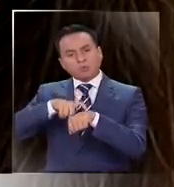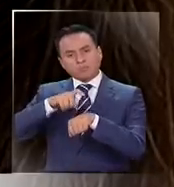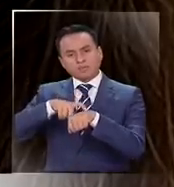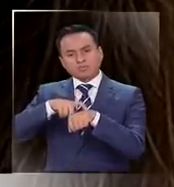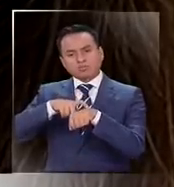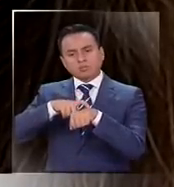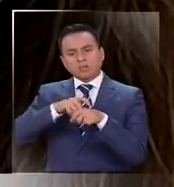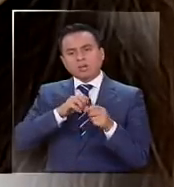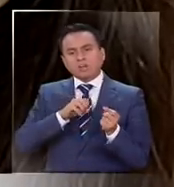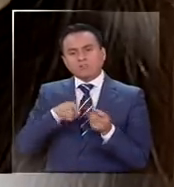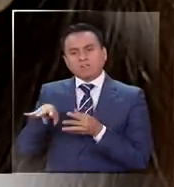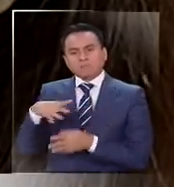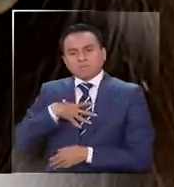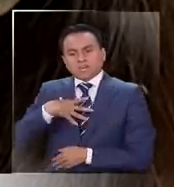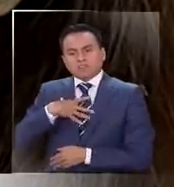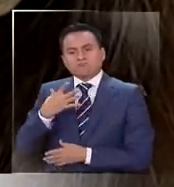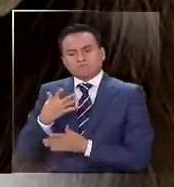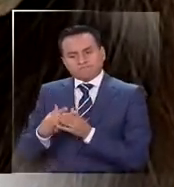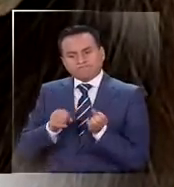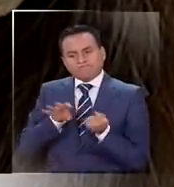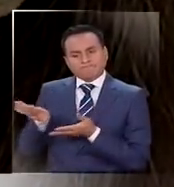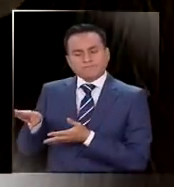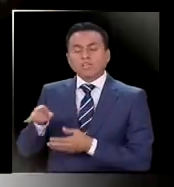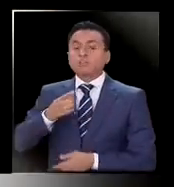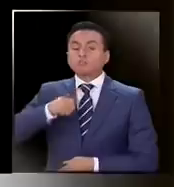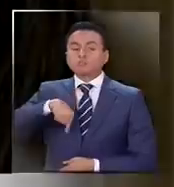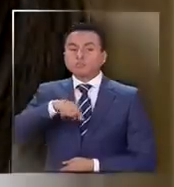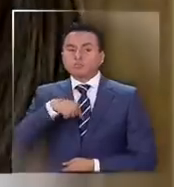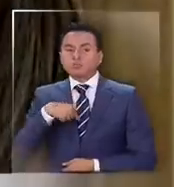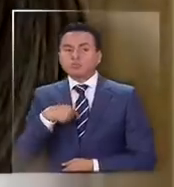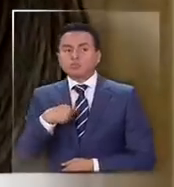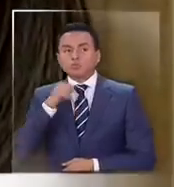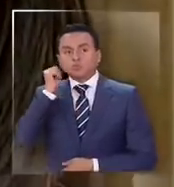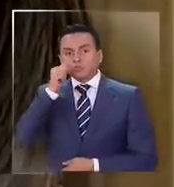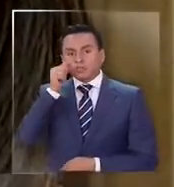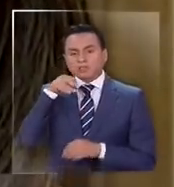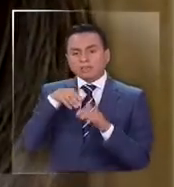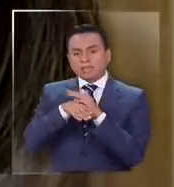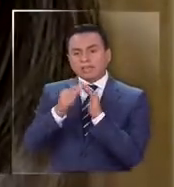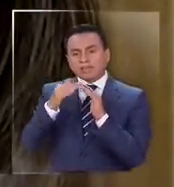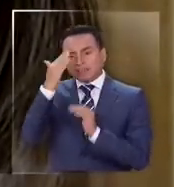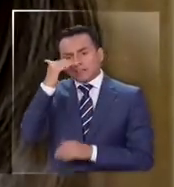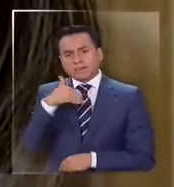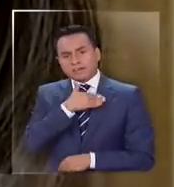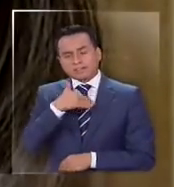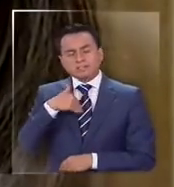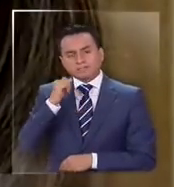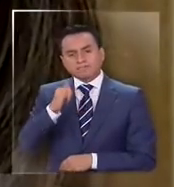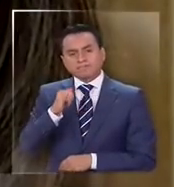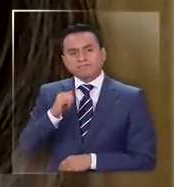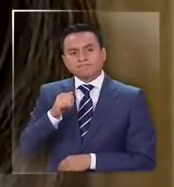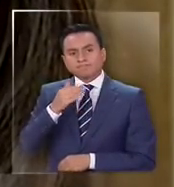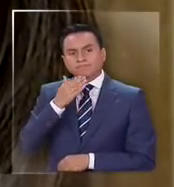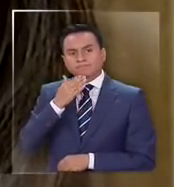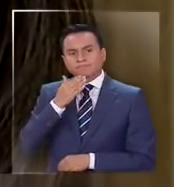de abandonar los miedos. Nosotros estábamos todos los días en la iglesia. De hecho,